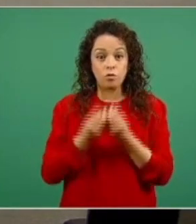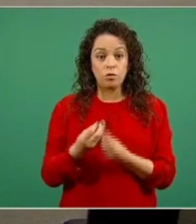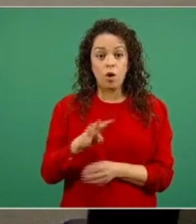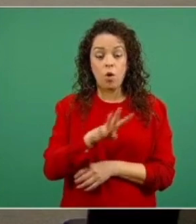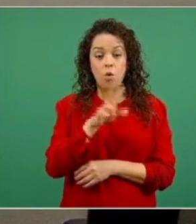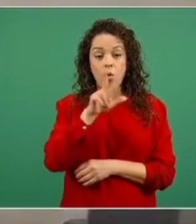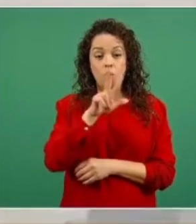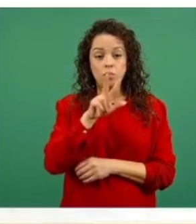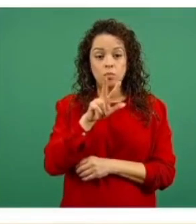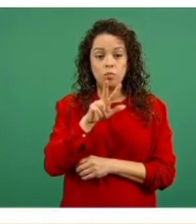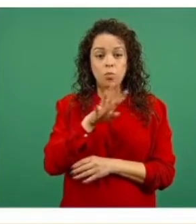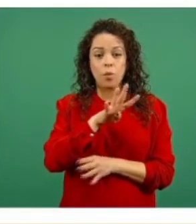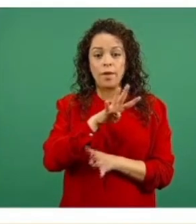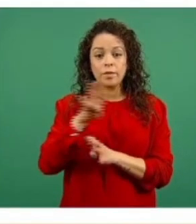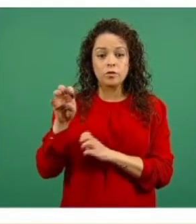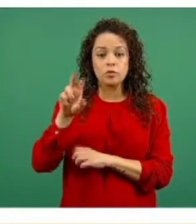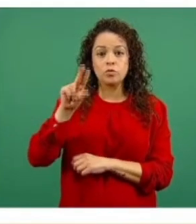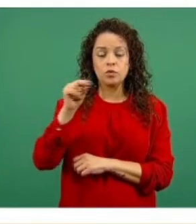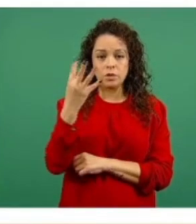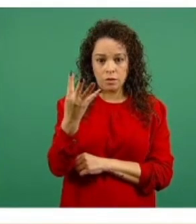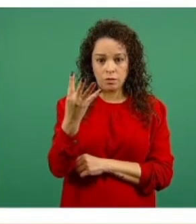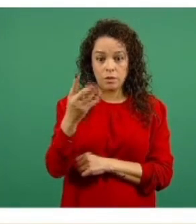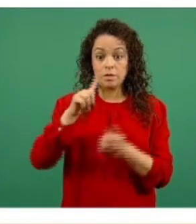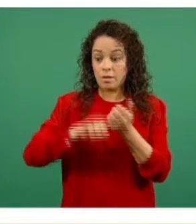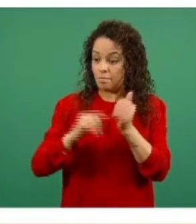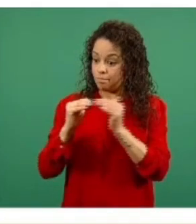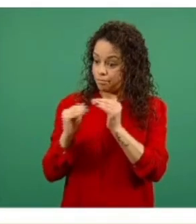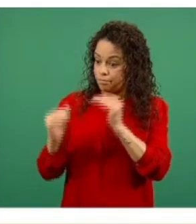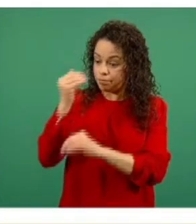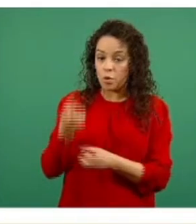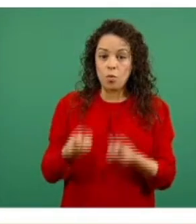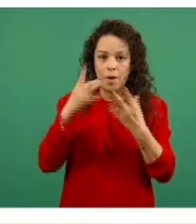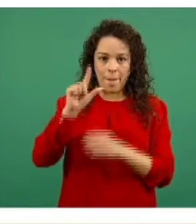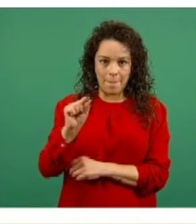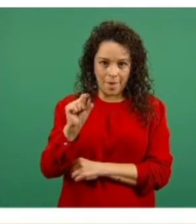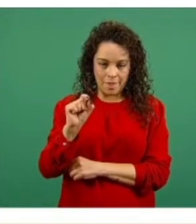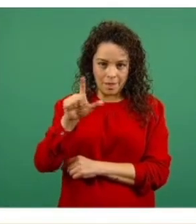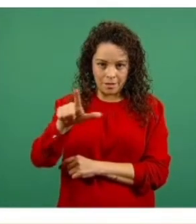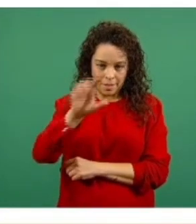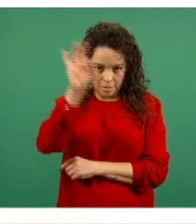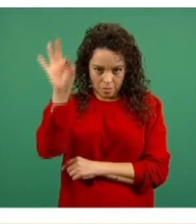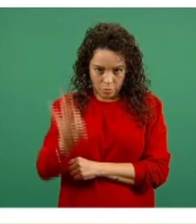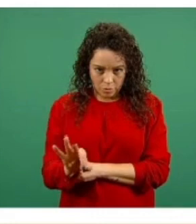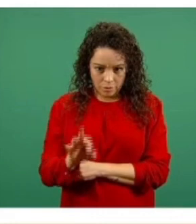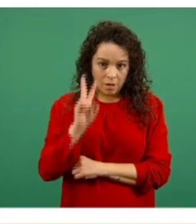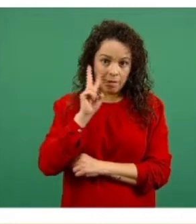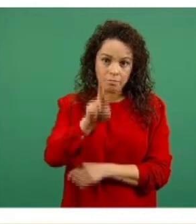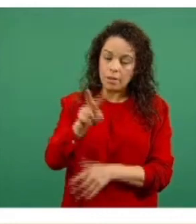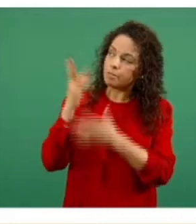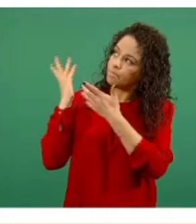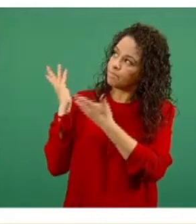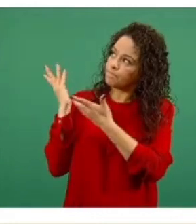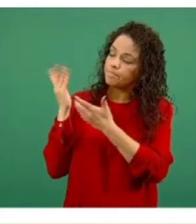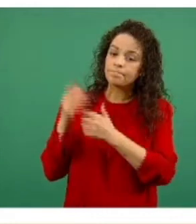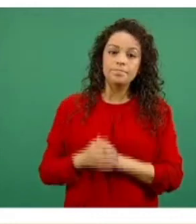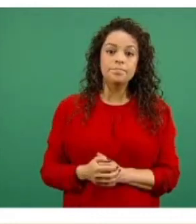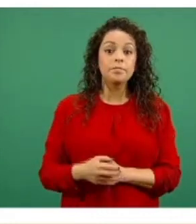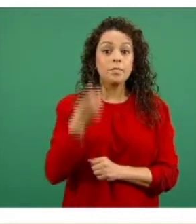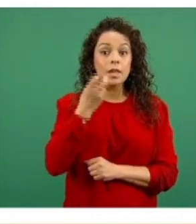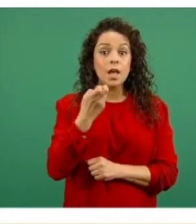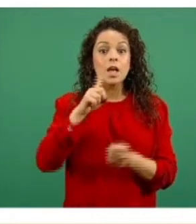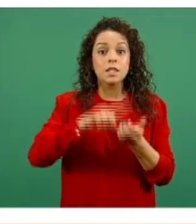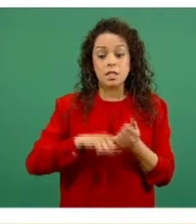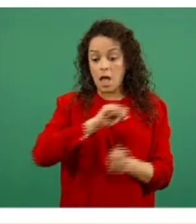del 27%. Todos estos crecimientos, quiero decirles, están proyectados al 30 de enero.